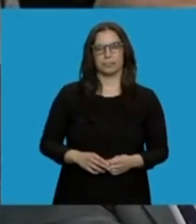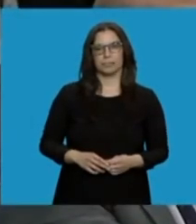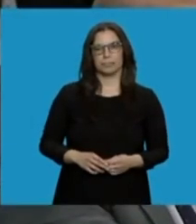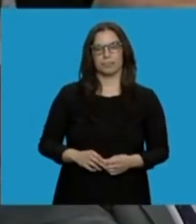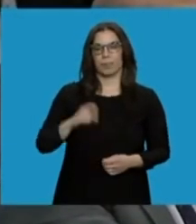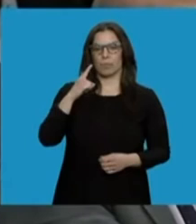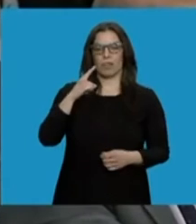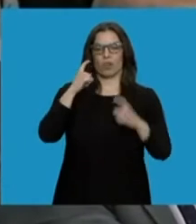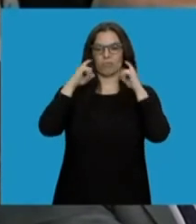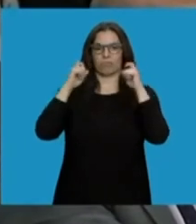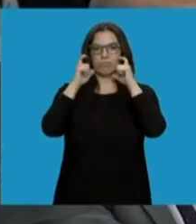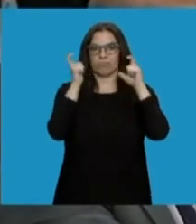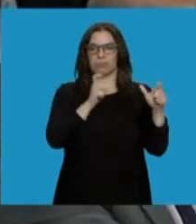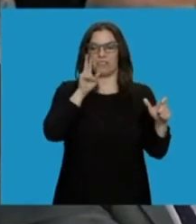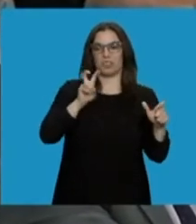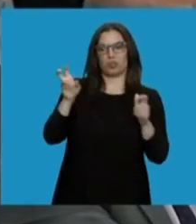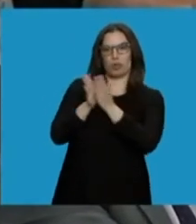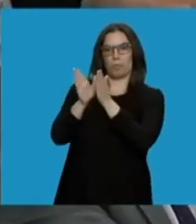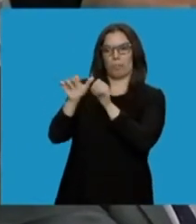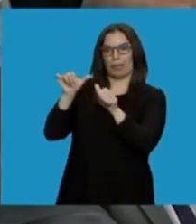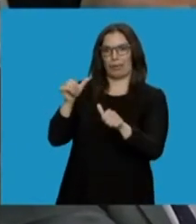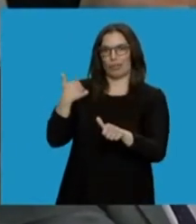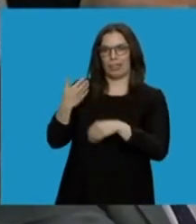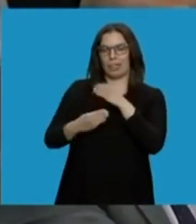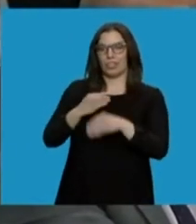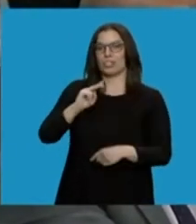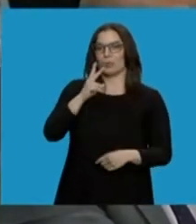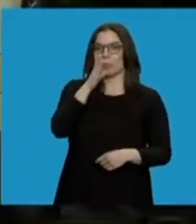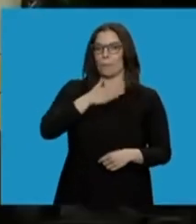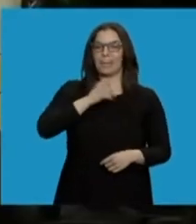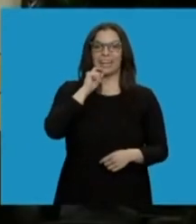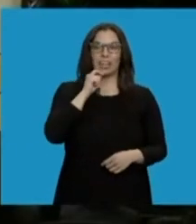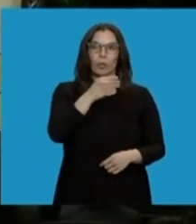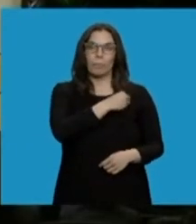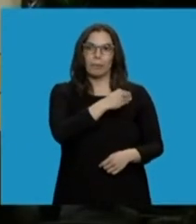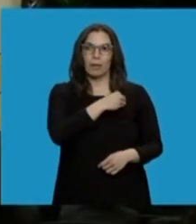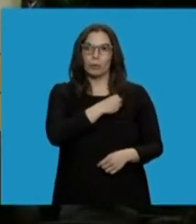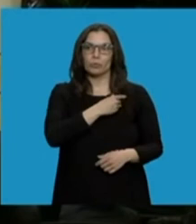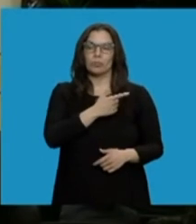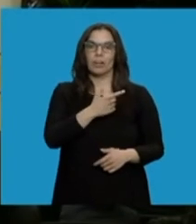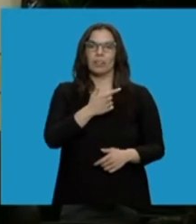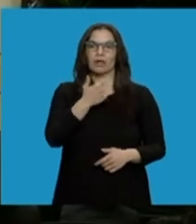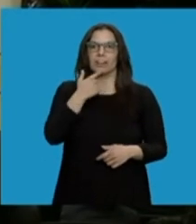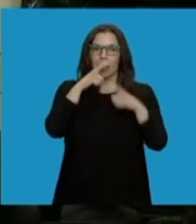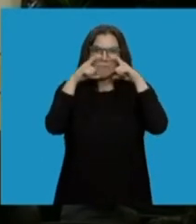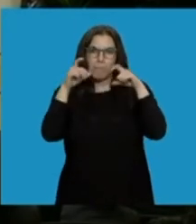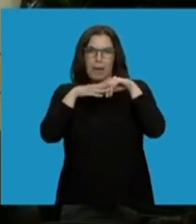Primero porque se lo he visto a otros compañeros y segundo porque mi nieto me preguntó una vez que si lo llevaba para asaltar un